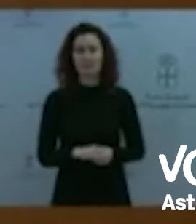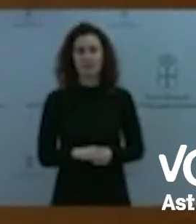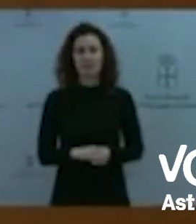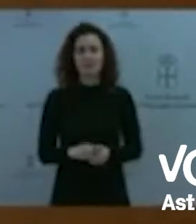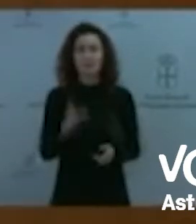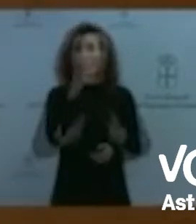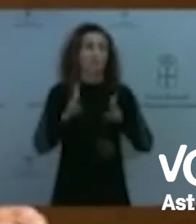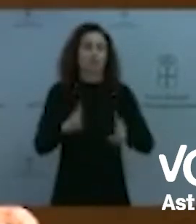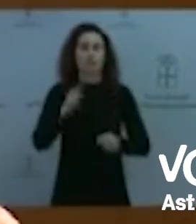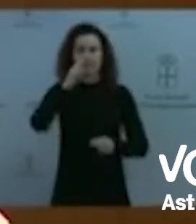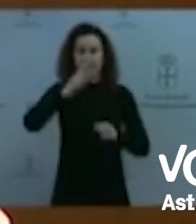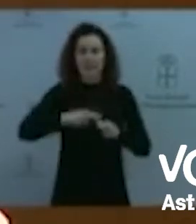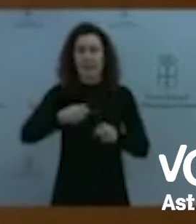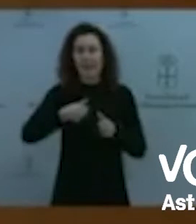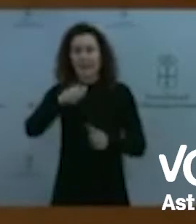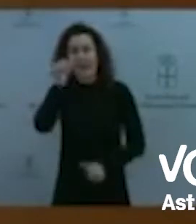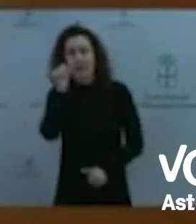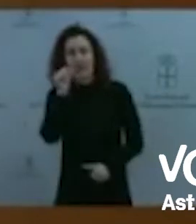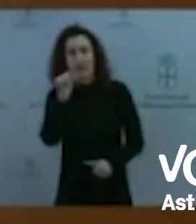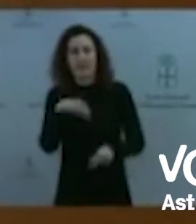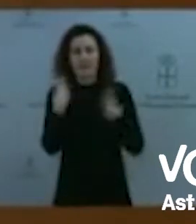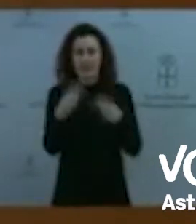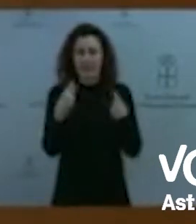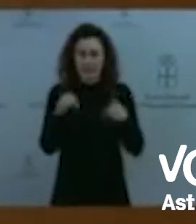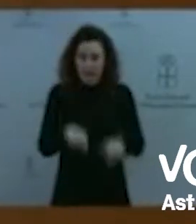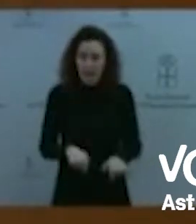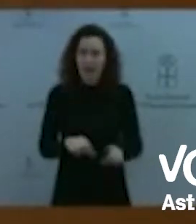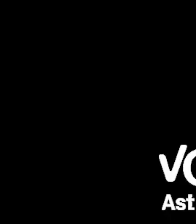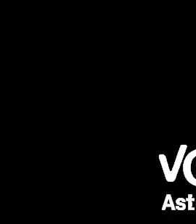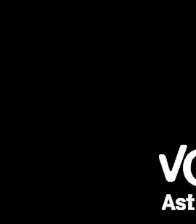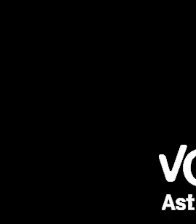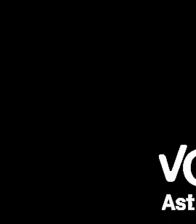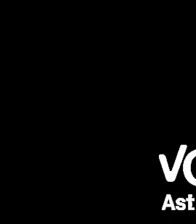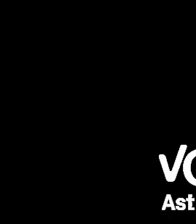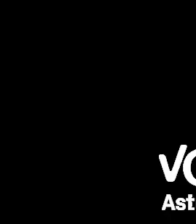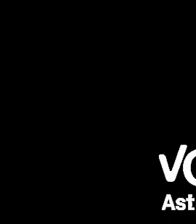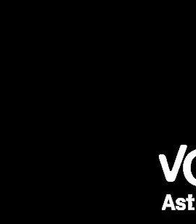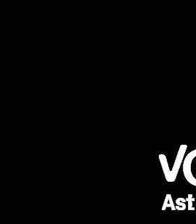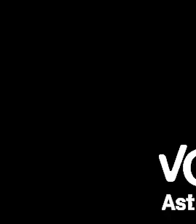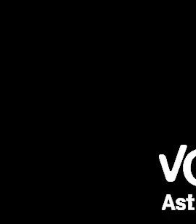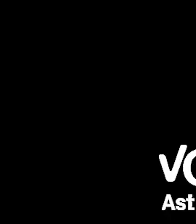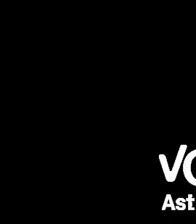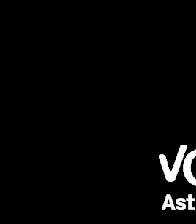hostelería en Asturias son precisamente los bueyes que tiran también de un sector como el de la cultura.